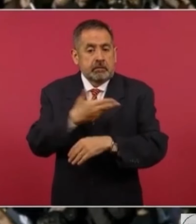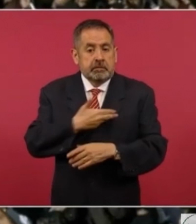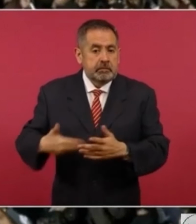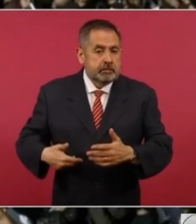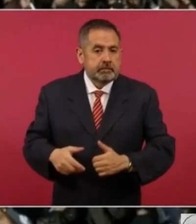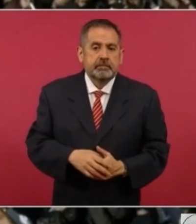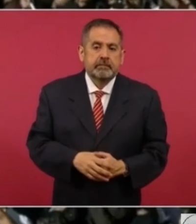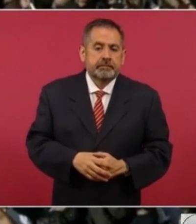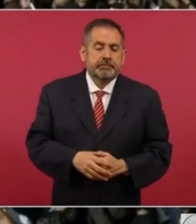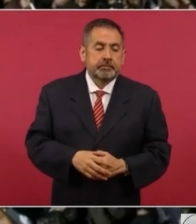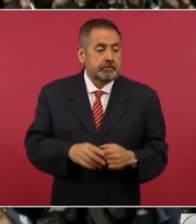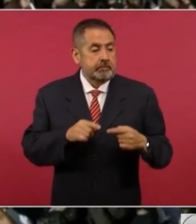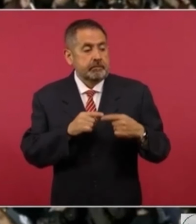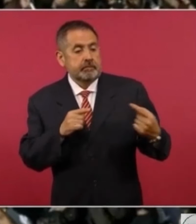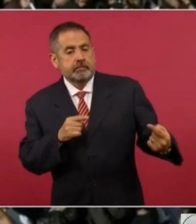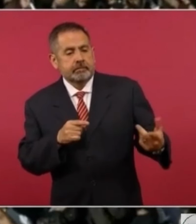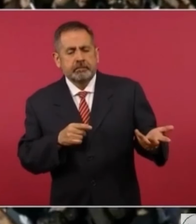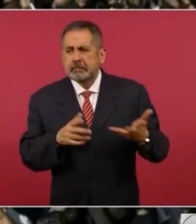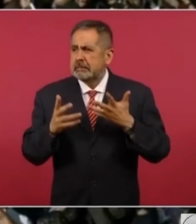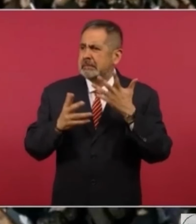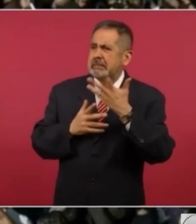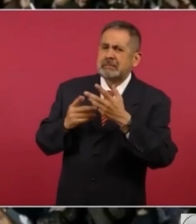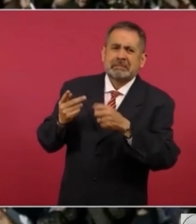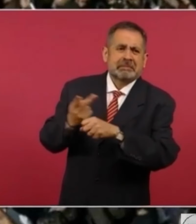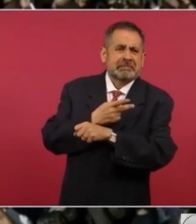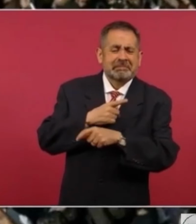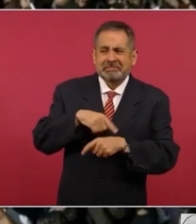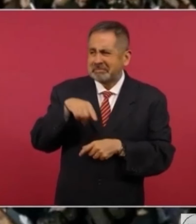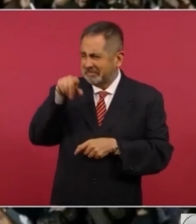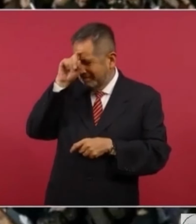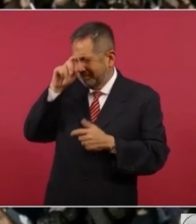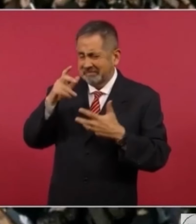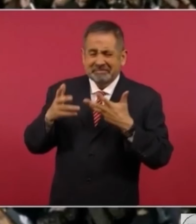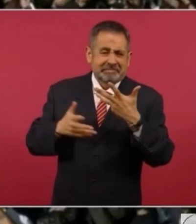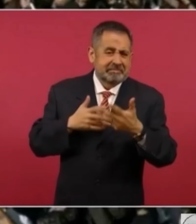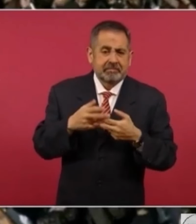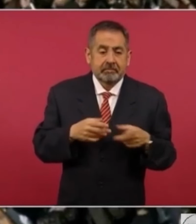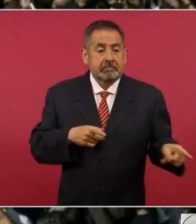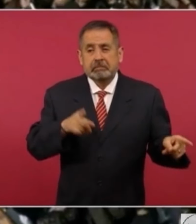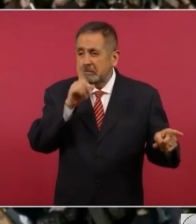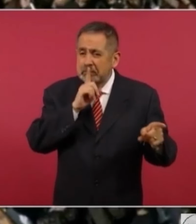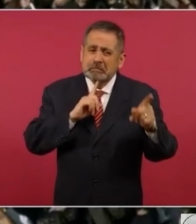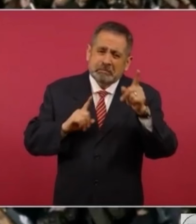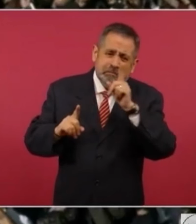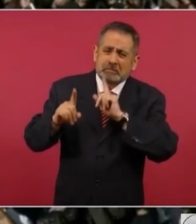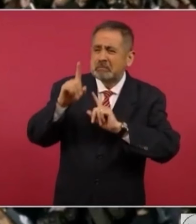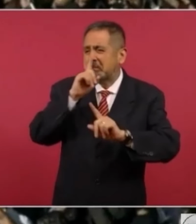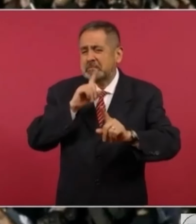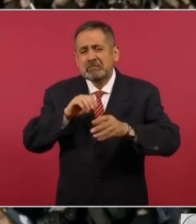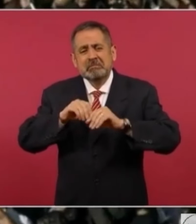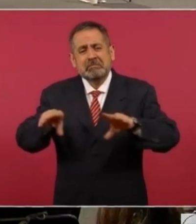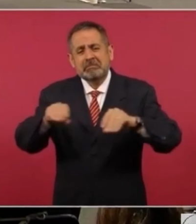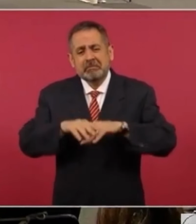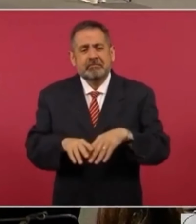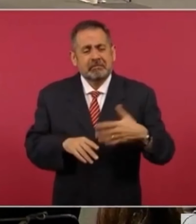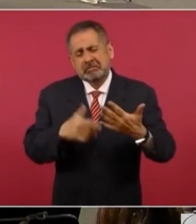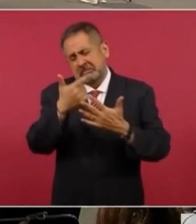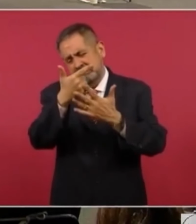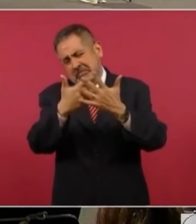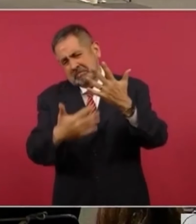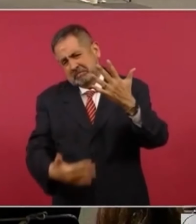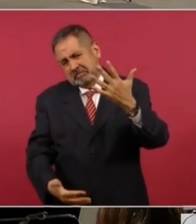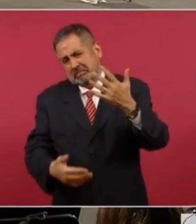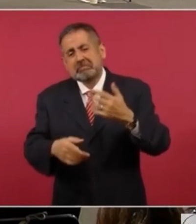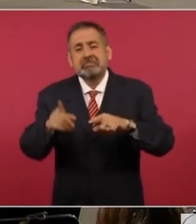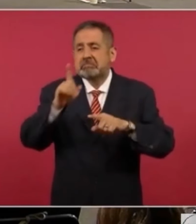oposición, bueno, lució confundida, descolocada, mintiendo a través de sus redes. Y pues sí, tenemos una lista